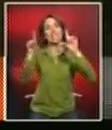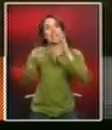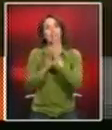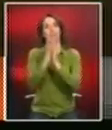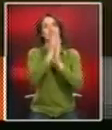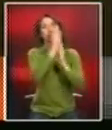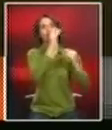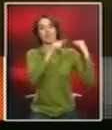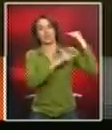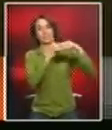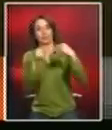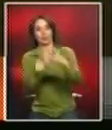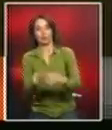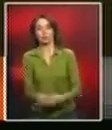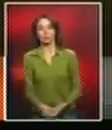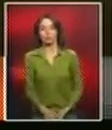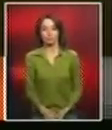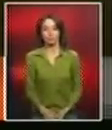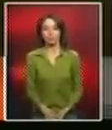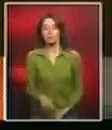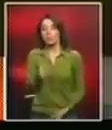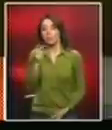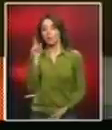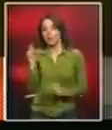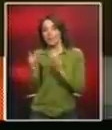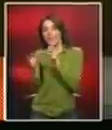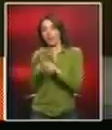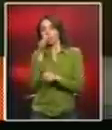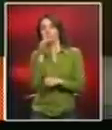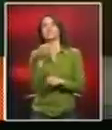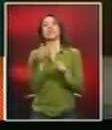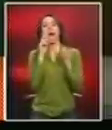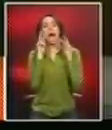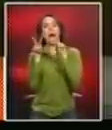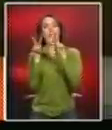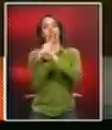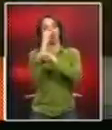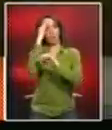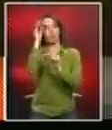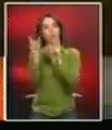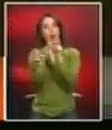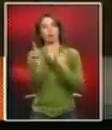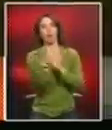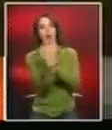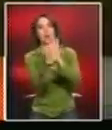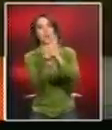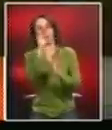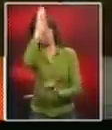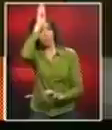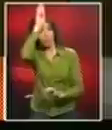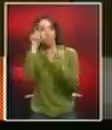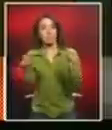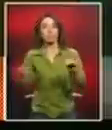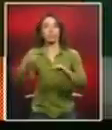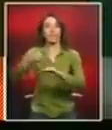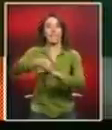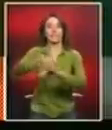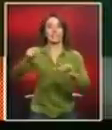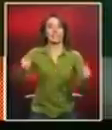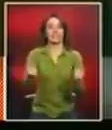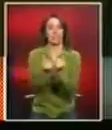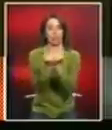carabineros afirmaron que estarán atentos para resguardar la seguridad del sumo pontífice y de los asistentes a este